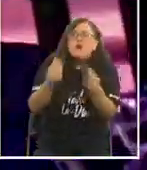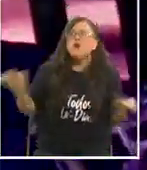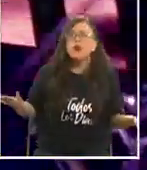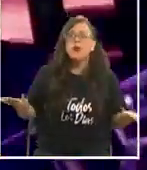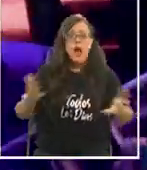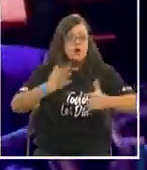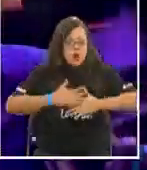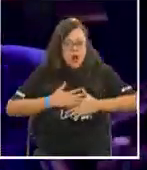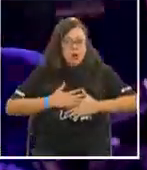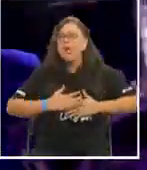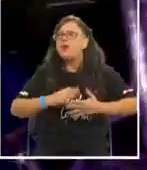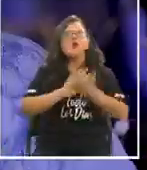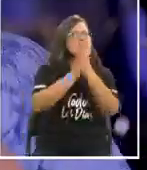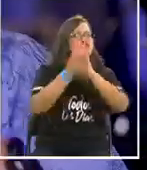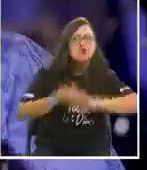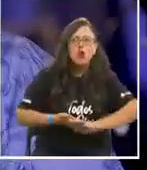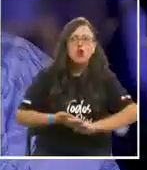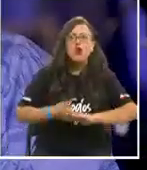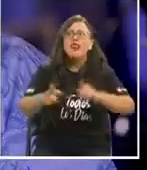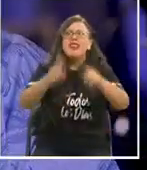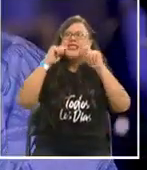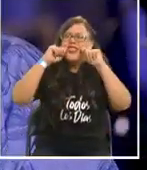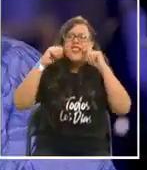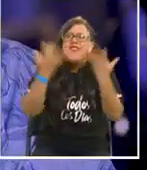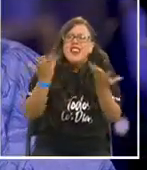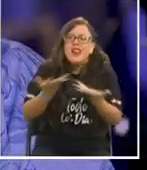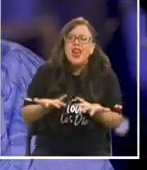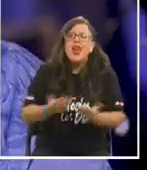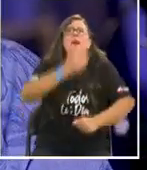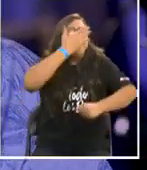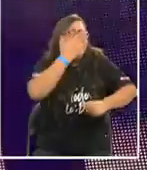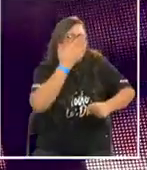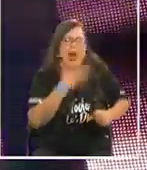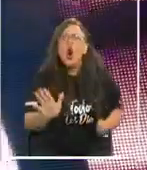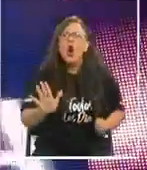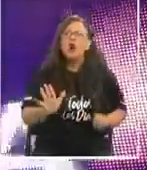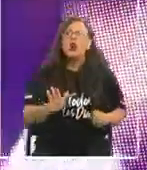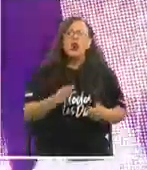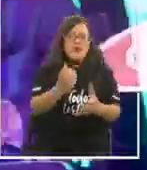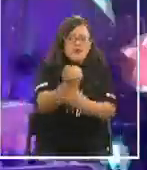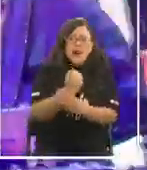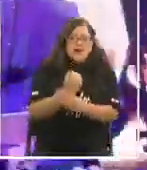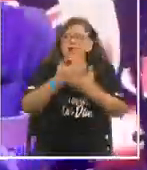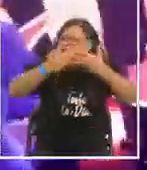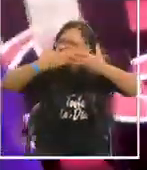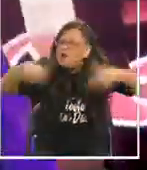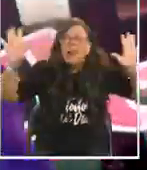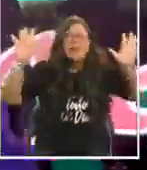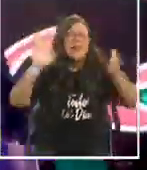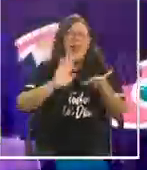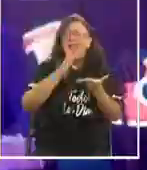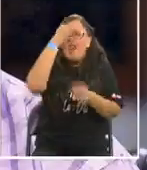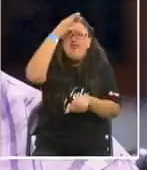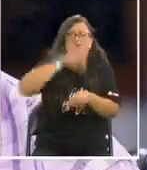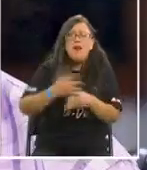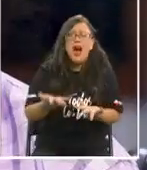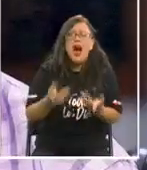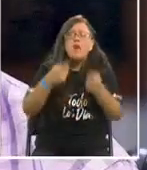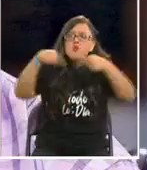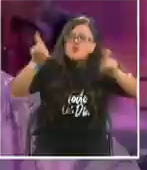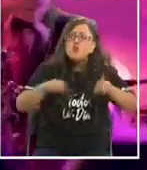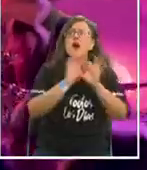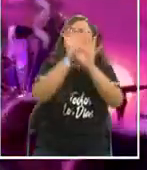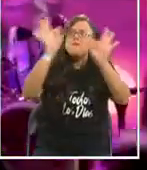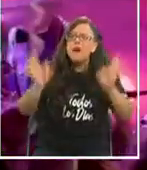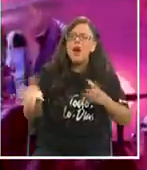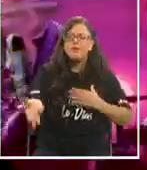para mí lo ha sido todo. Es el mejor remedio para cualquier enfermedad. La música es algo muy especial, llega